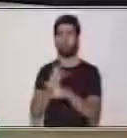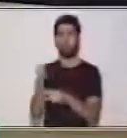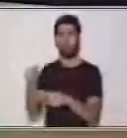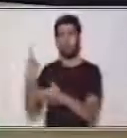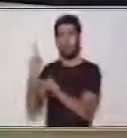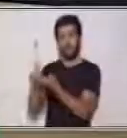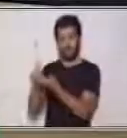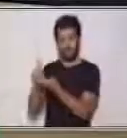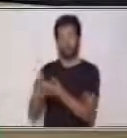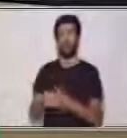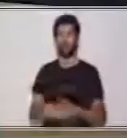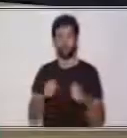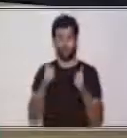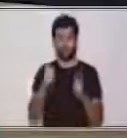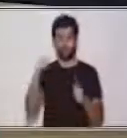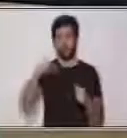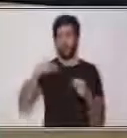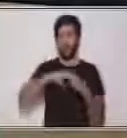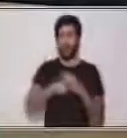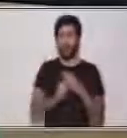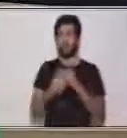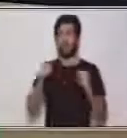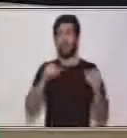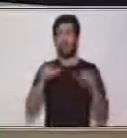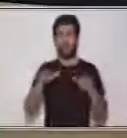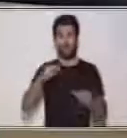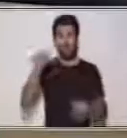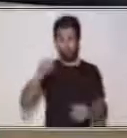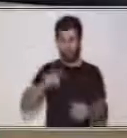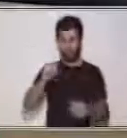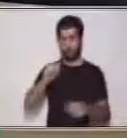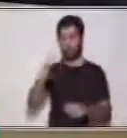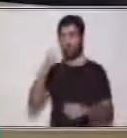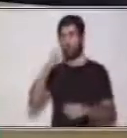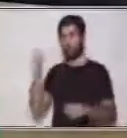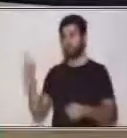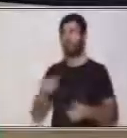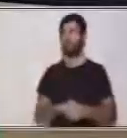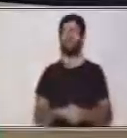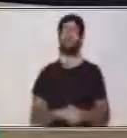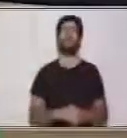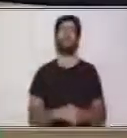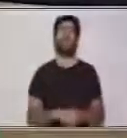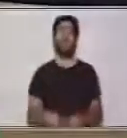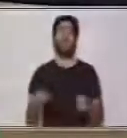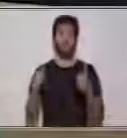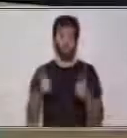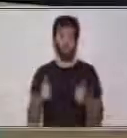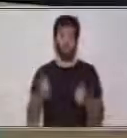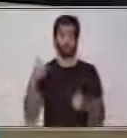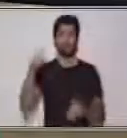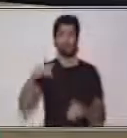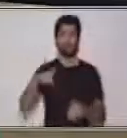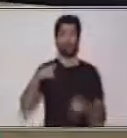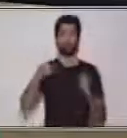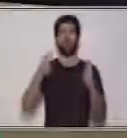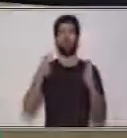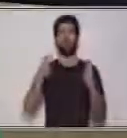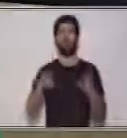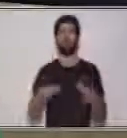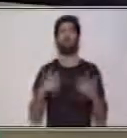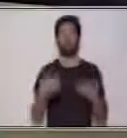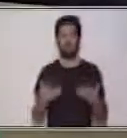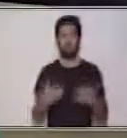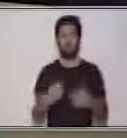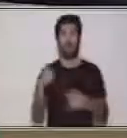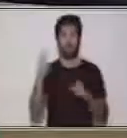para comenzar nuestras actividades en esta sesión. Muy bien, hoy vamos a hablar sobre